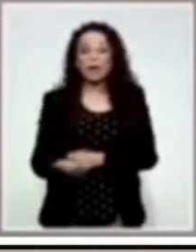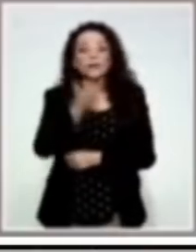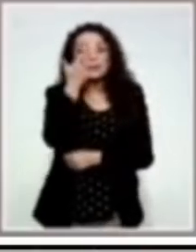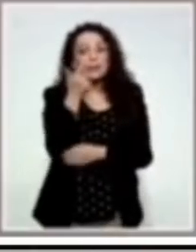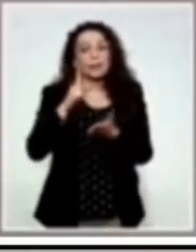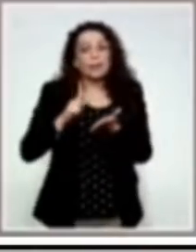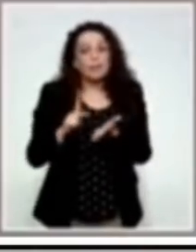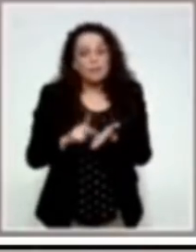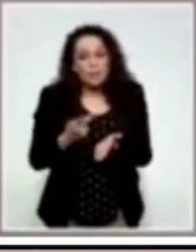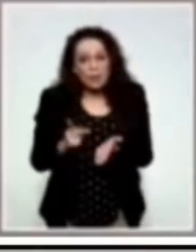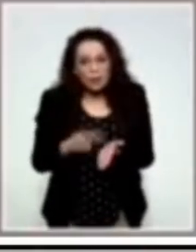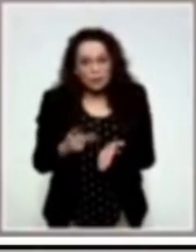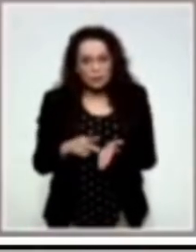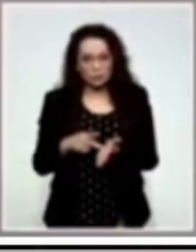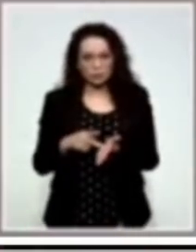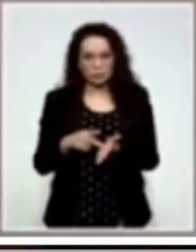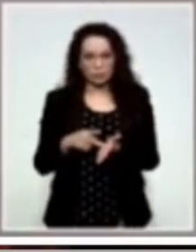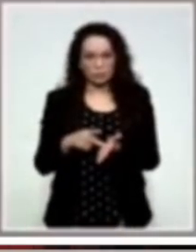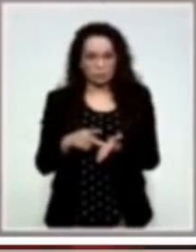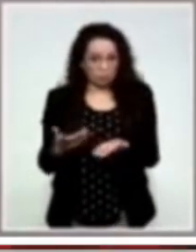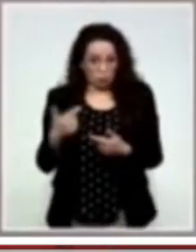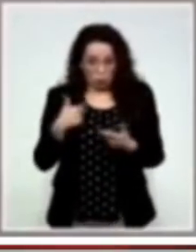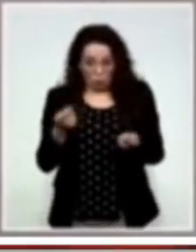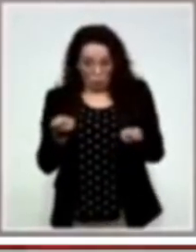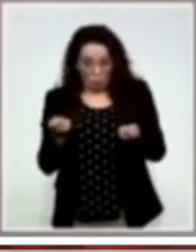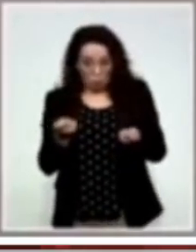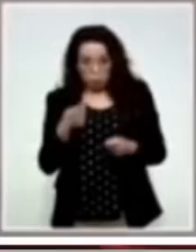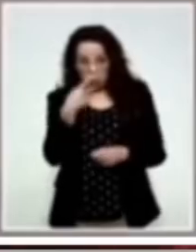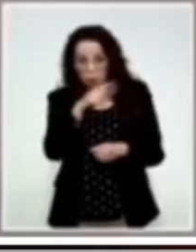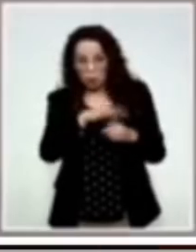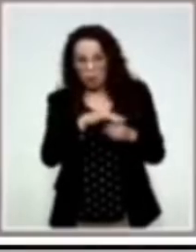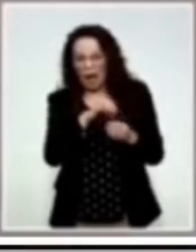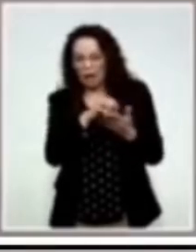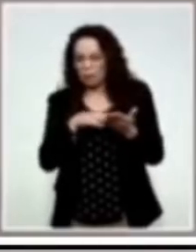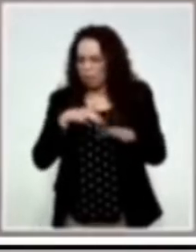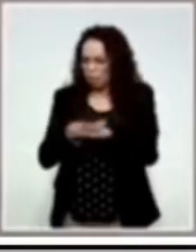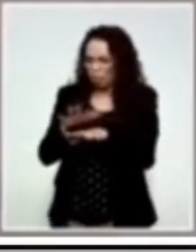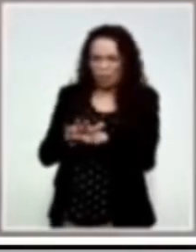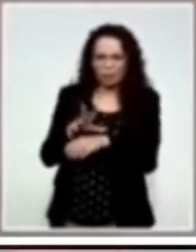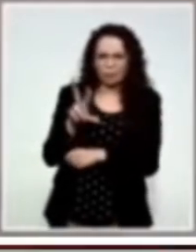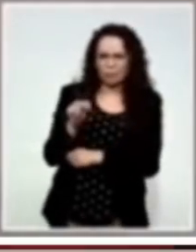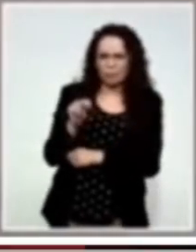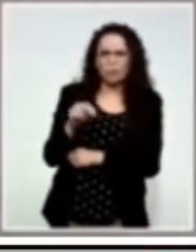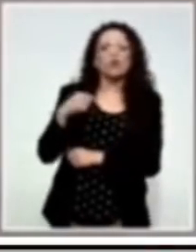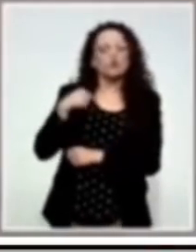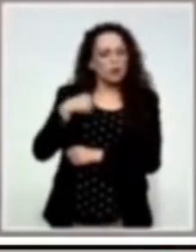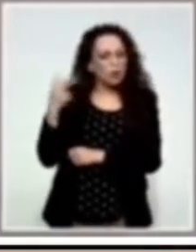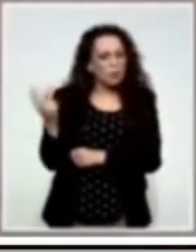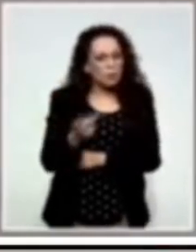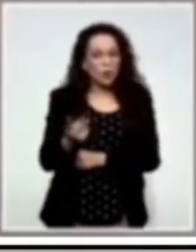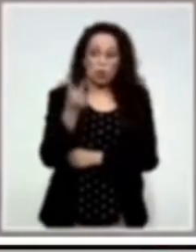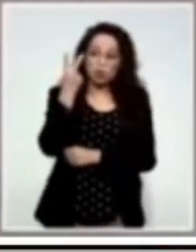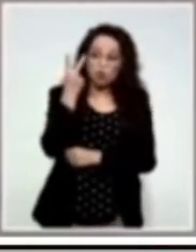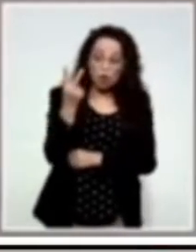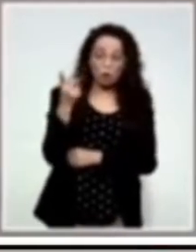responsable, yo no manipulé ningún voto, yo con anuencia del Pleno pregunté a los dos ministros que habían